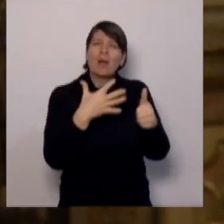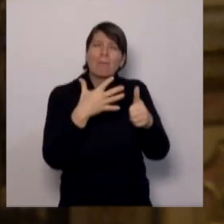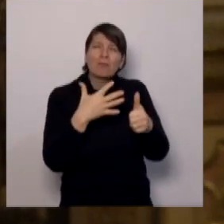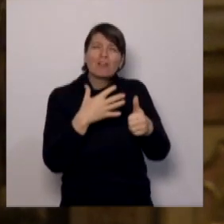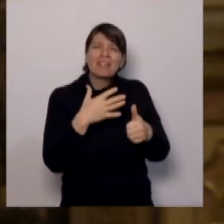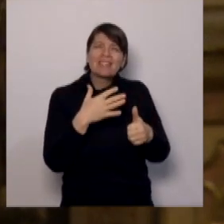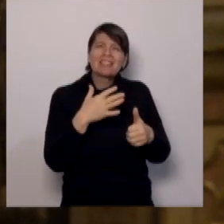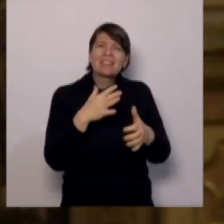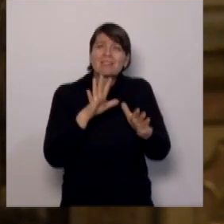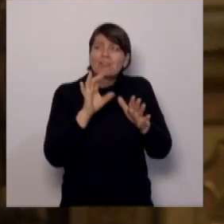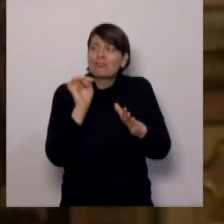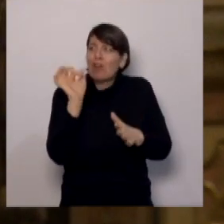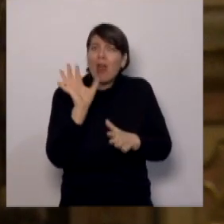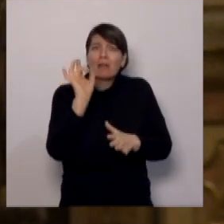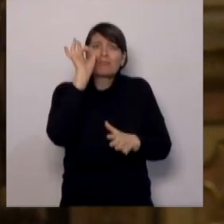simplemente muy poquito,